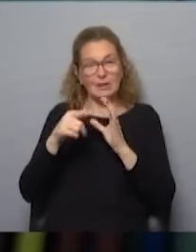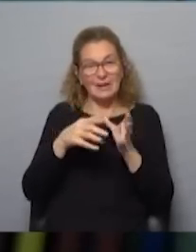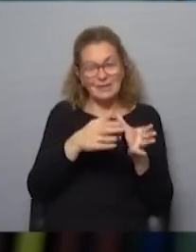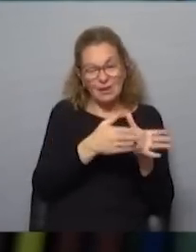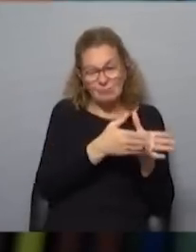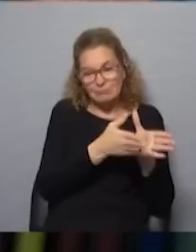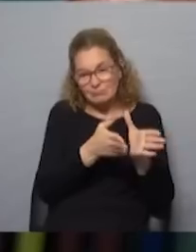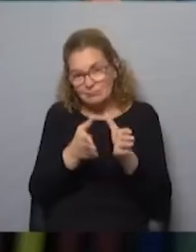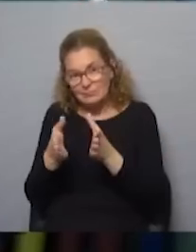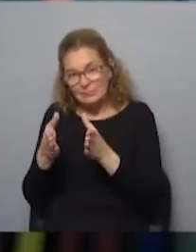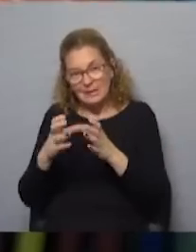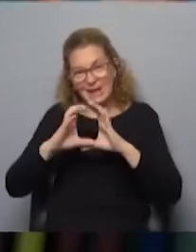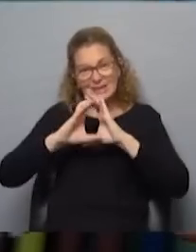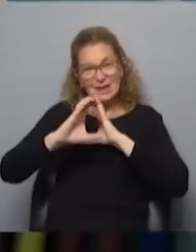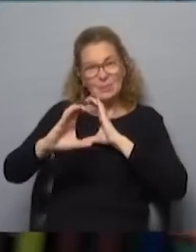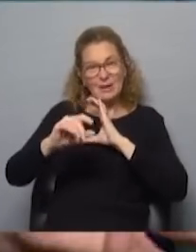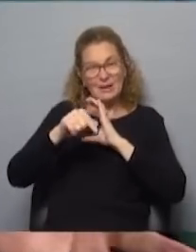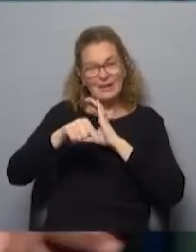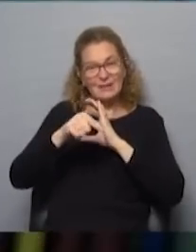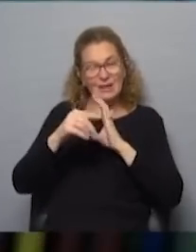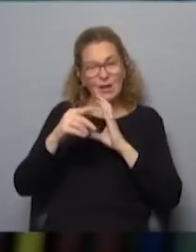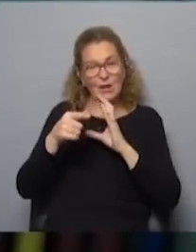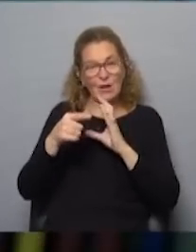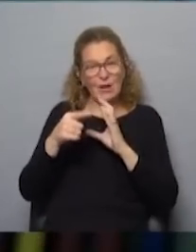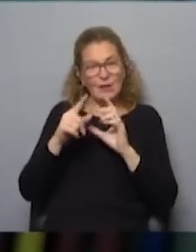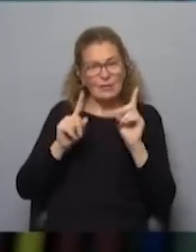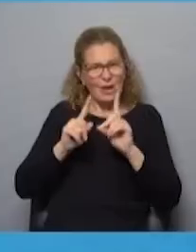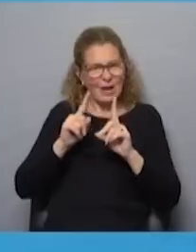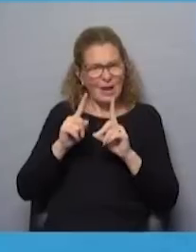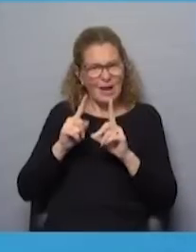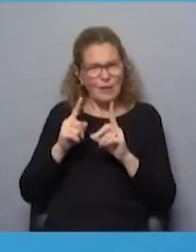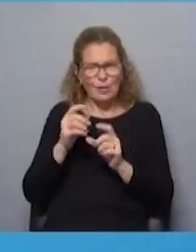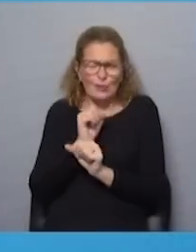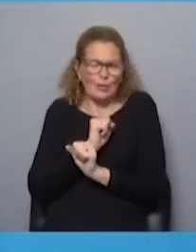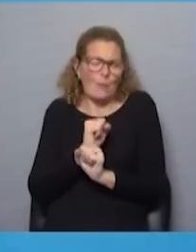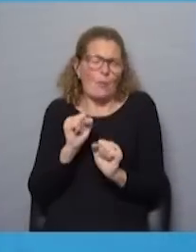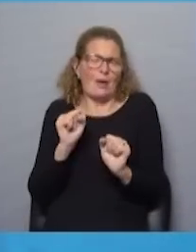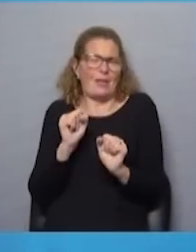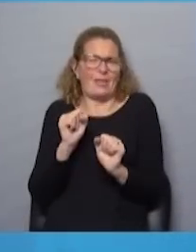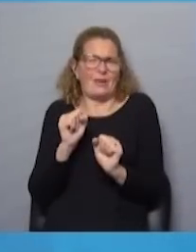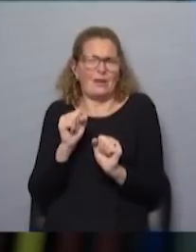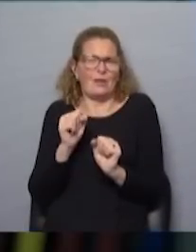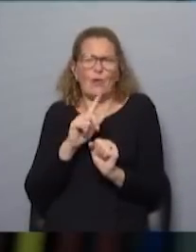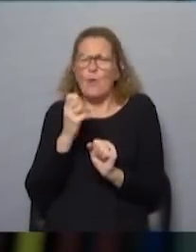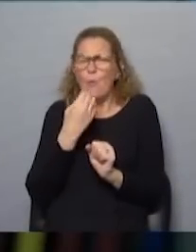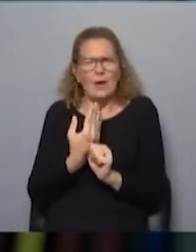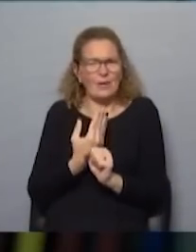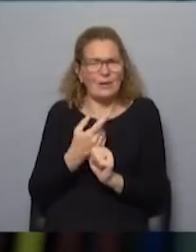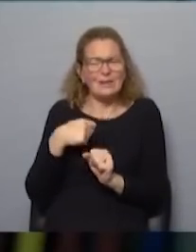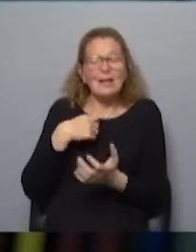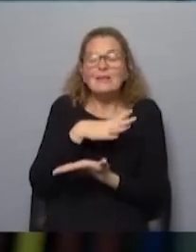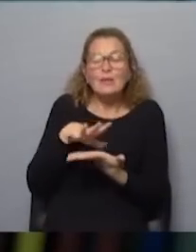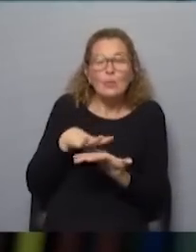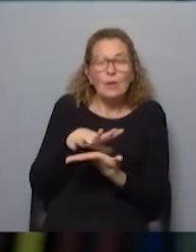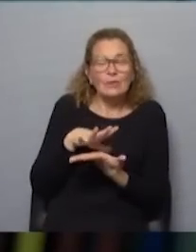buque ro-ro al terminal de contenedores es operativamente algo absolutamente inconveniente y ese tipo de situaciones